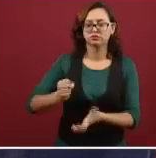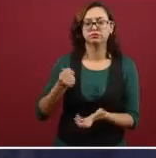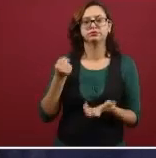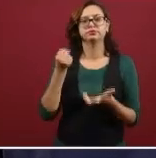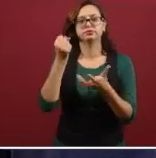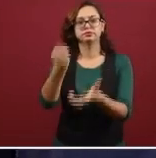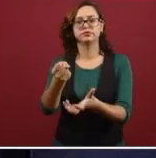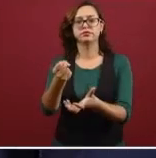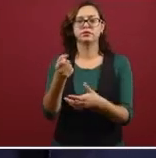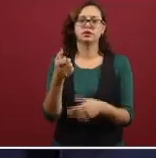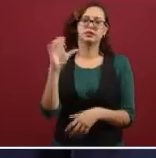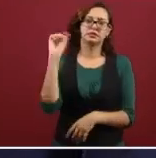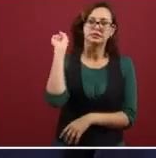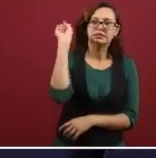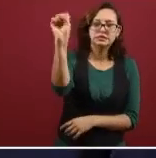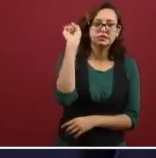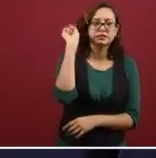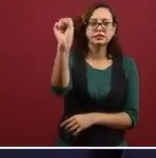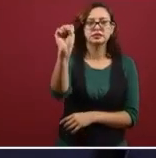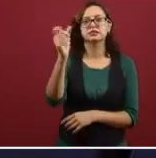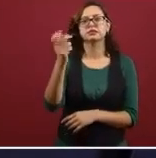para sindicatos,